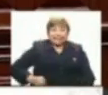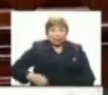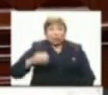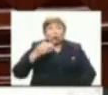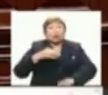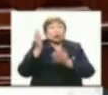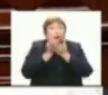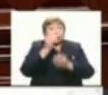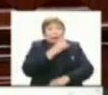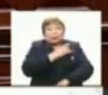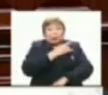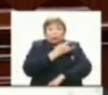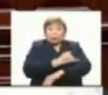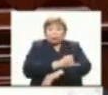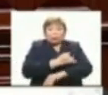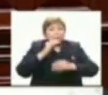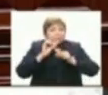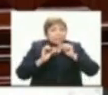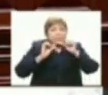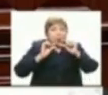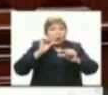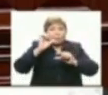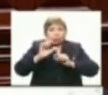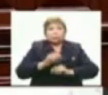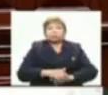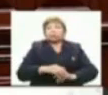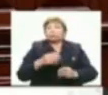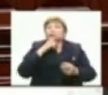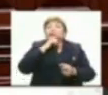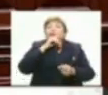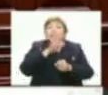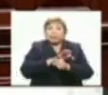superior que se mejorará progresivamente.